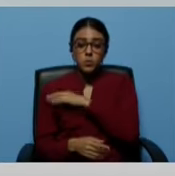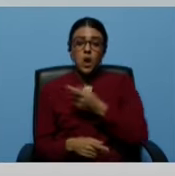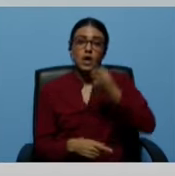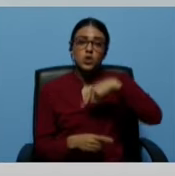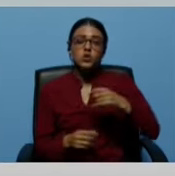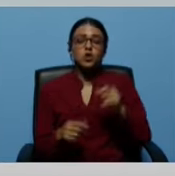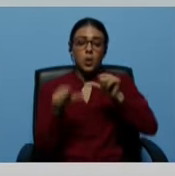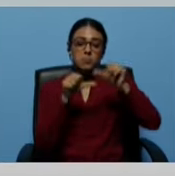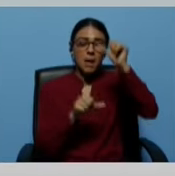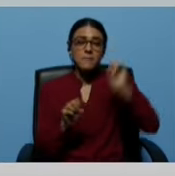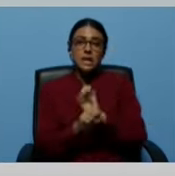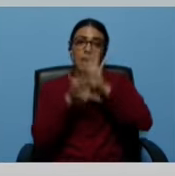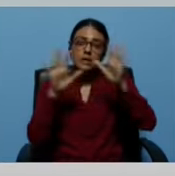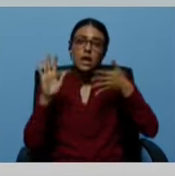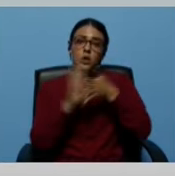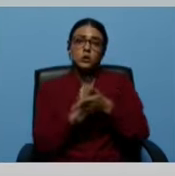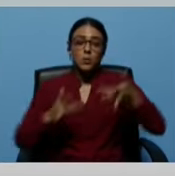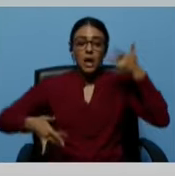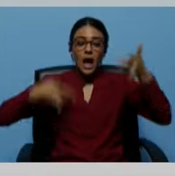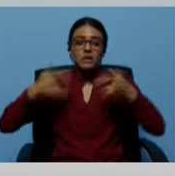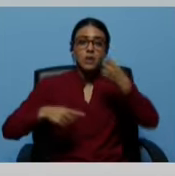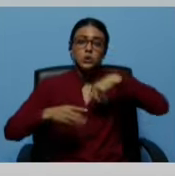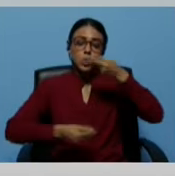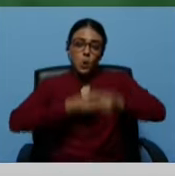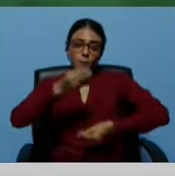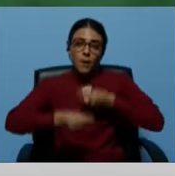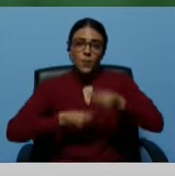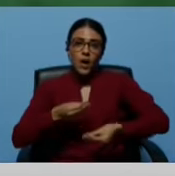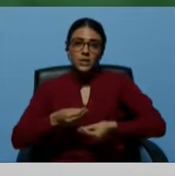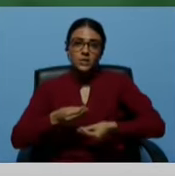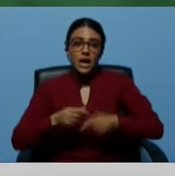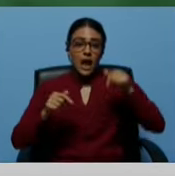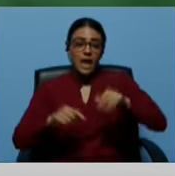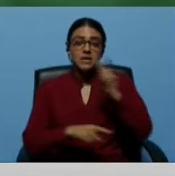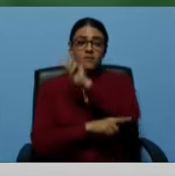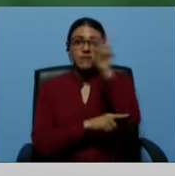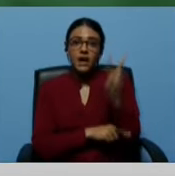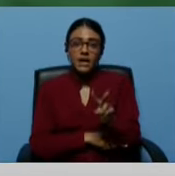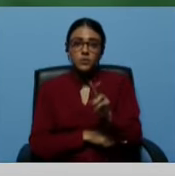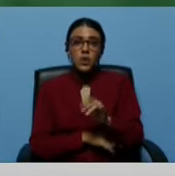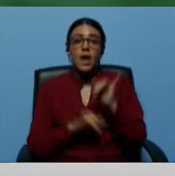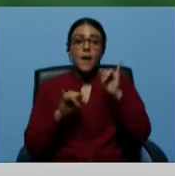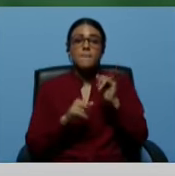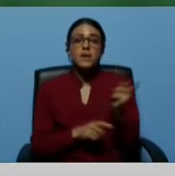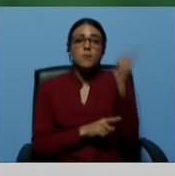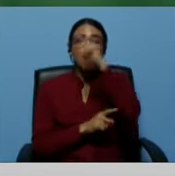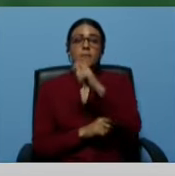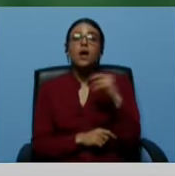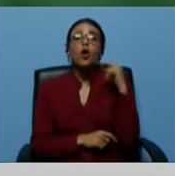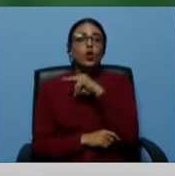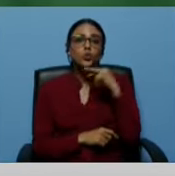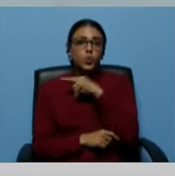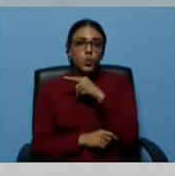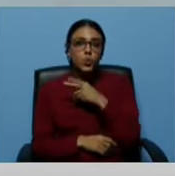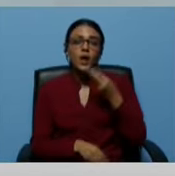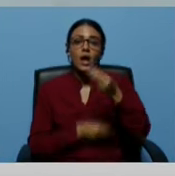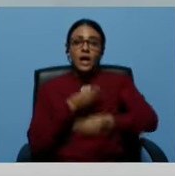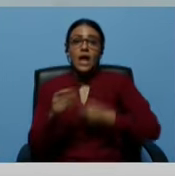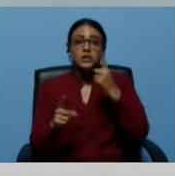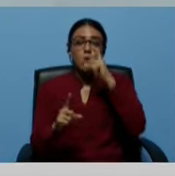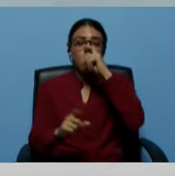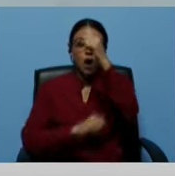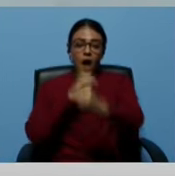de prensa las actividades que realizarán nuestro país durante el mes de octubre, al cumplirse un año